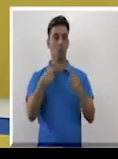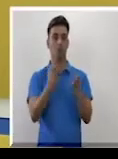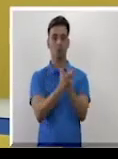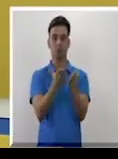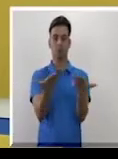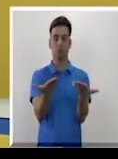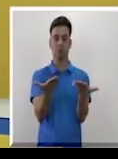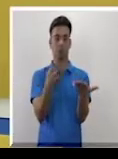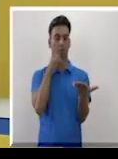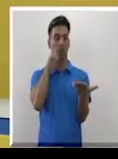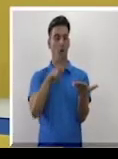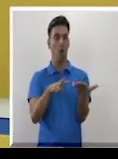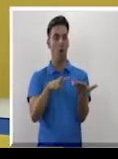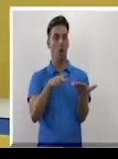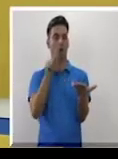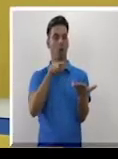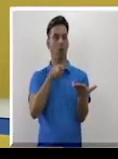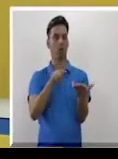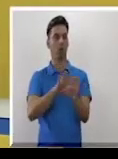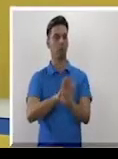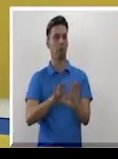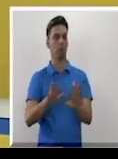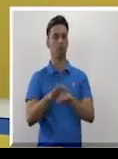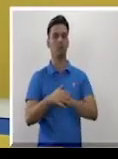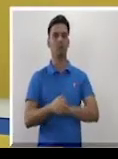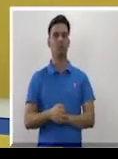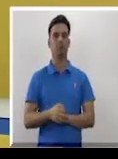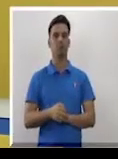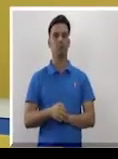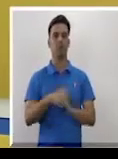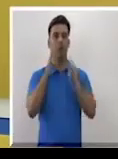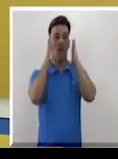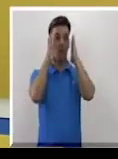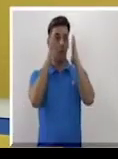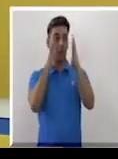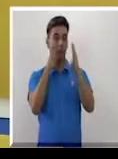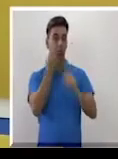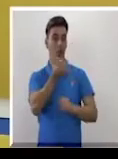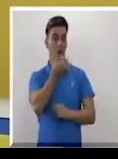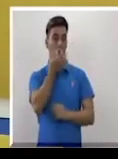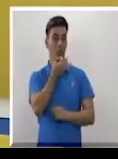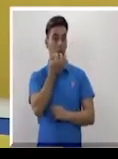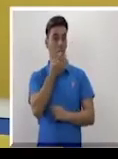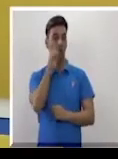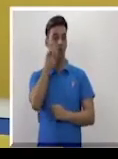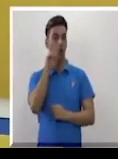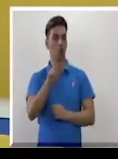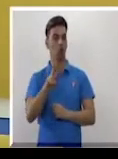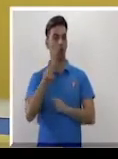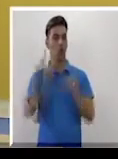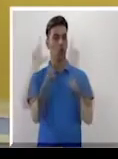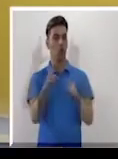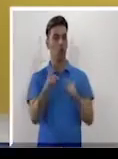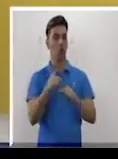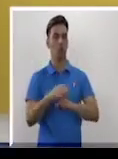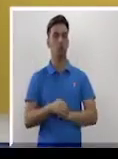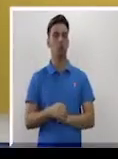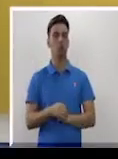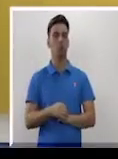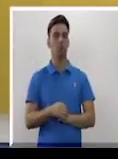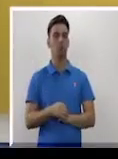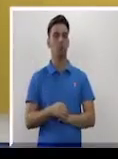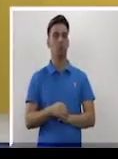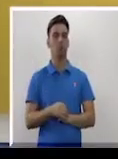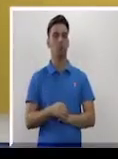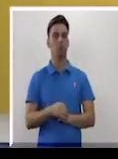el libro para buscar el ejercicio, escuchar y observar las láminas y luego solo